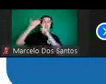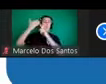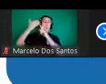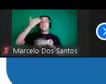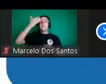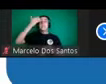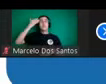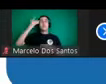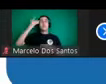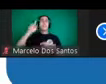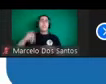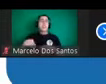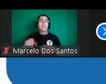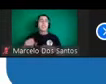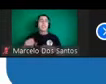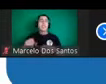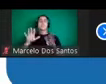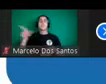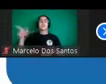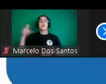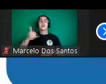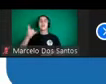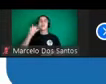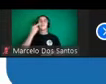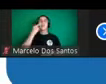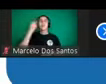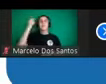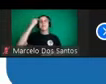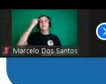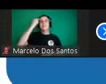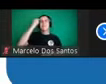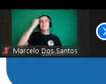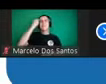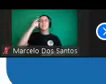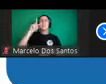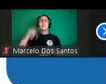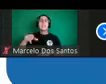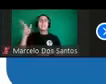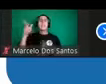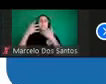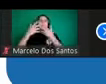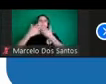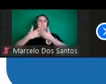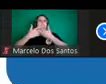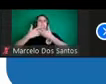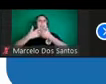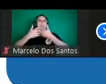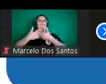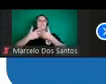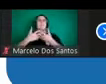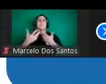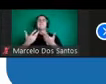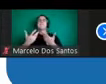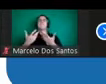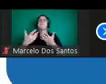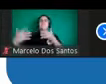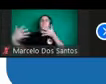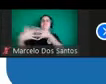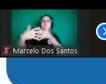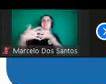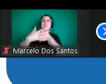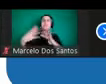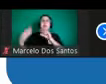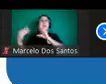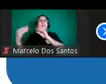presentan limitaciones, sobre todo en las funciones adaptativas, en las habilidades sociales, y eso